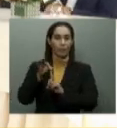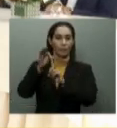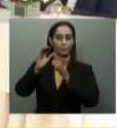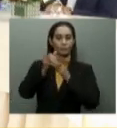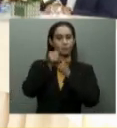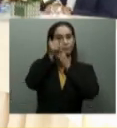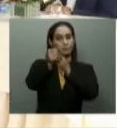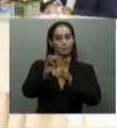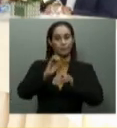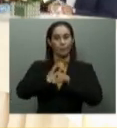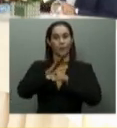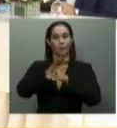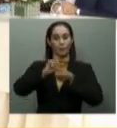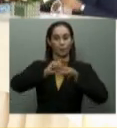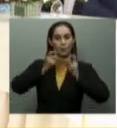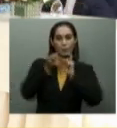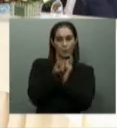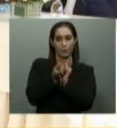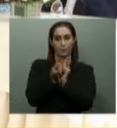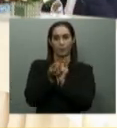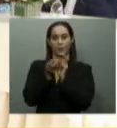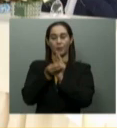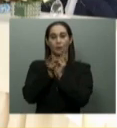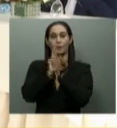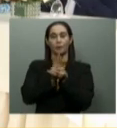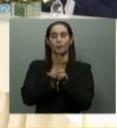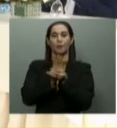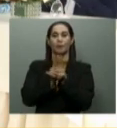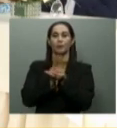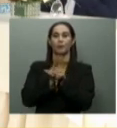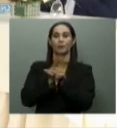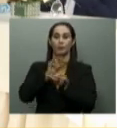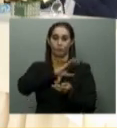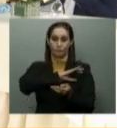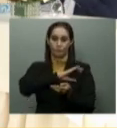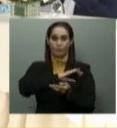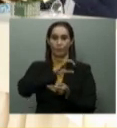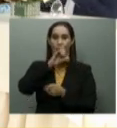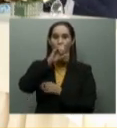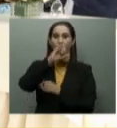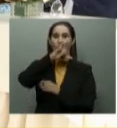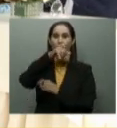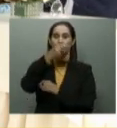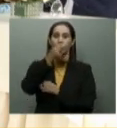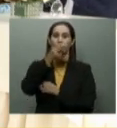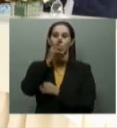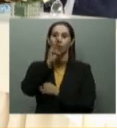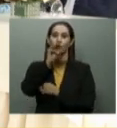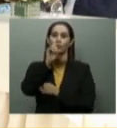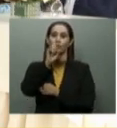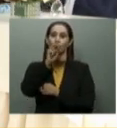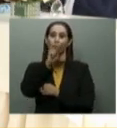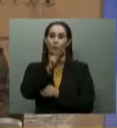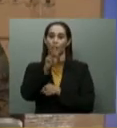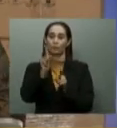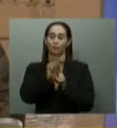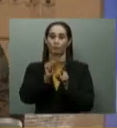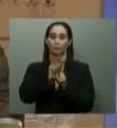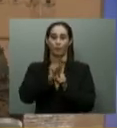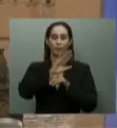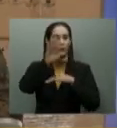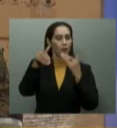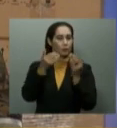eso por un lado ahora otra de las cosas también que se pueden evitar partiendo de que las cámaras estén funcionando como bien dice